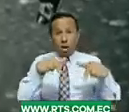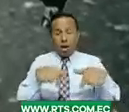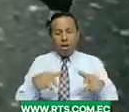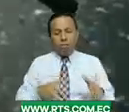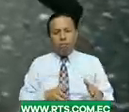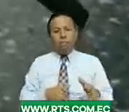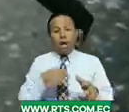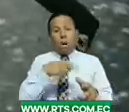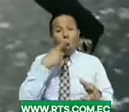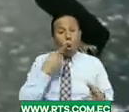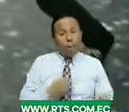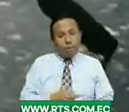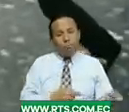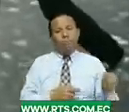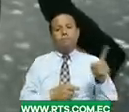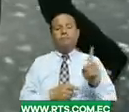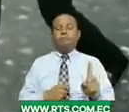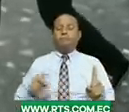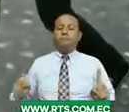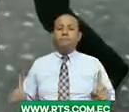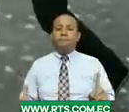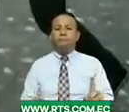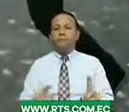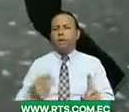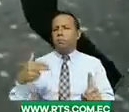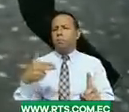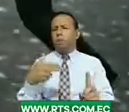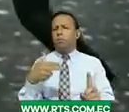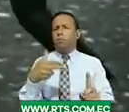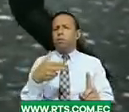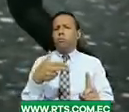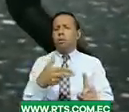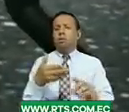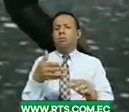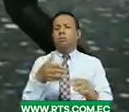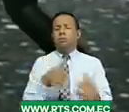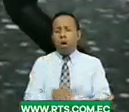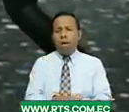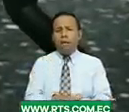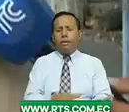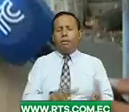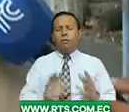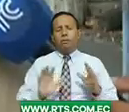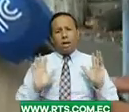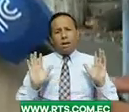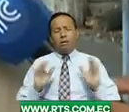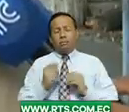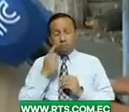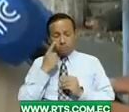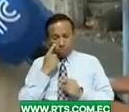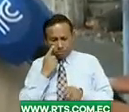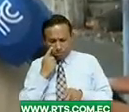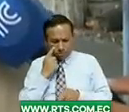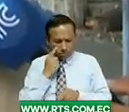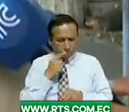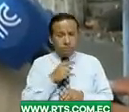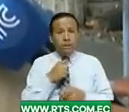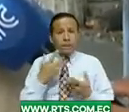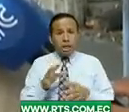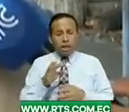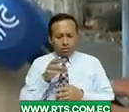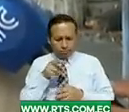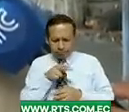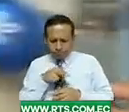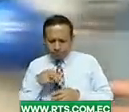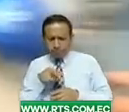humanidad. Todos los indicios, los impactos se logran visualizar, están a la altura del cráneo. El crimen se produjo en la cooperativa